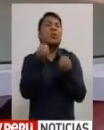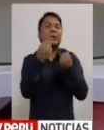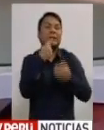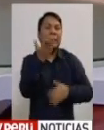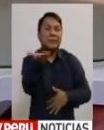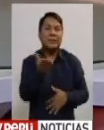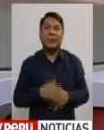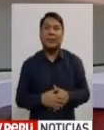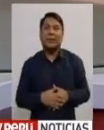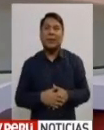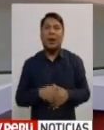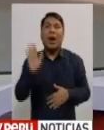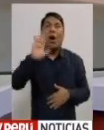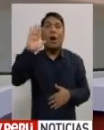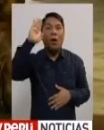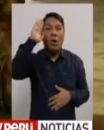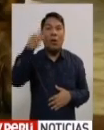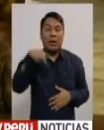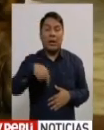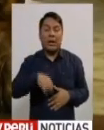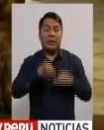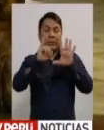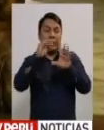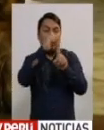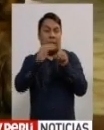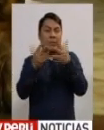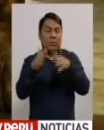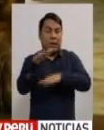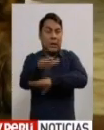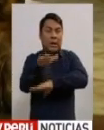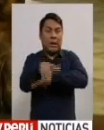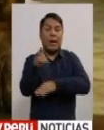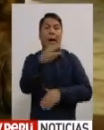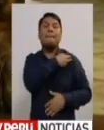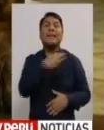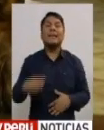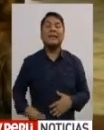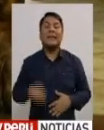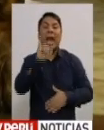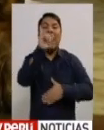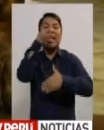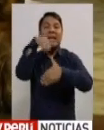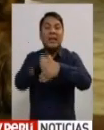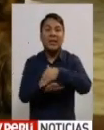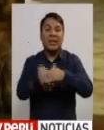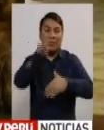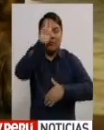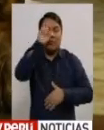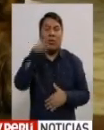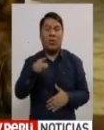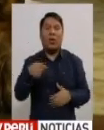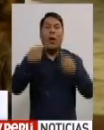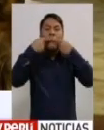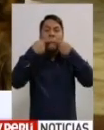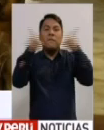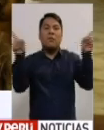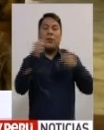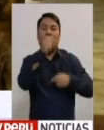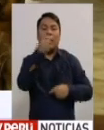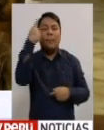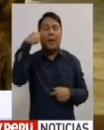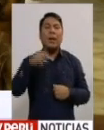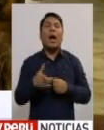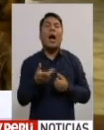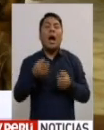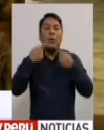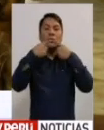buenas noches. Efectivamente, a las 6:30 aproximadamente de la tarde, el ministro del Interior, Carlos Bazombrío, ofreció una conferencia de prensa para anunciar las medidas